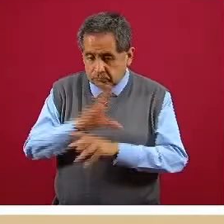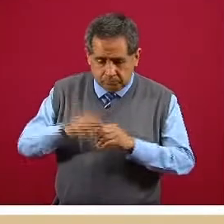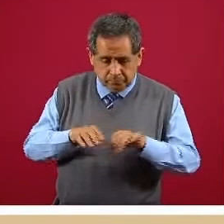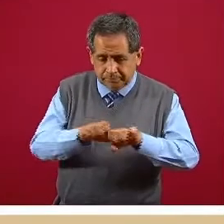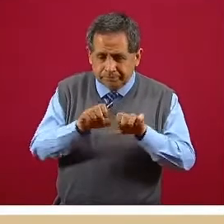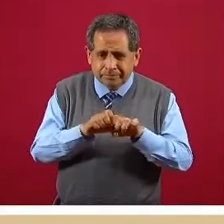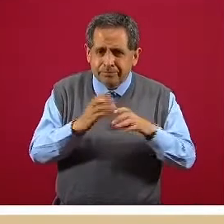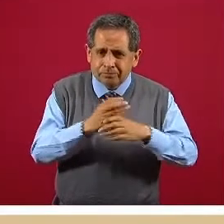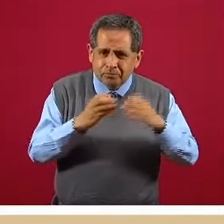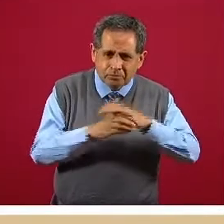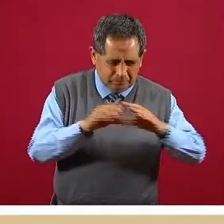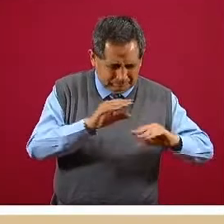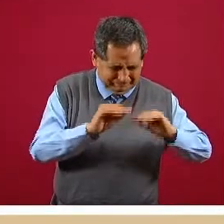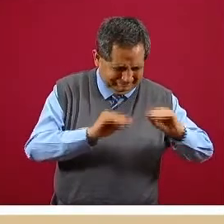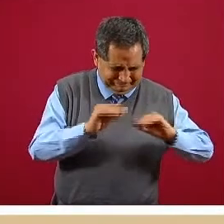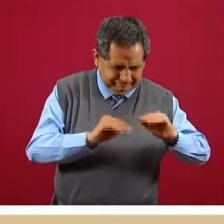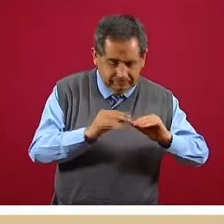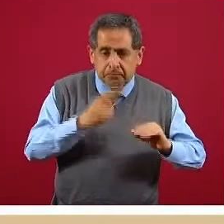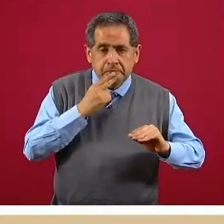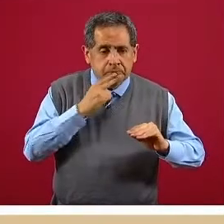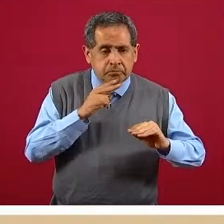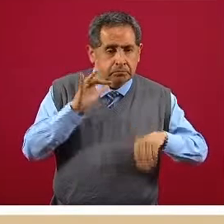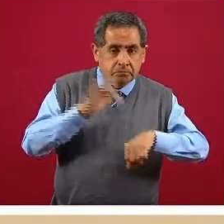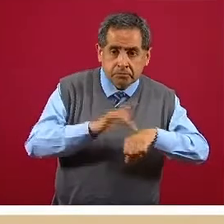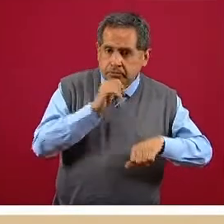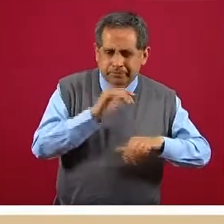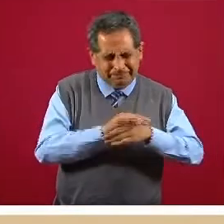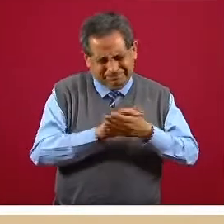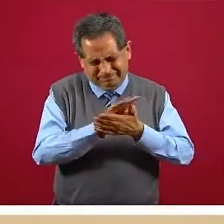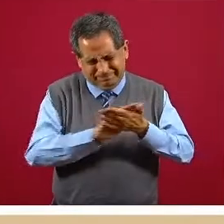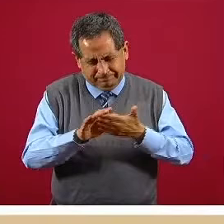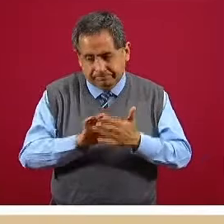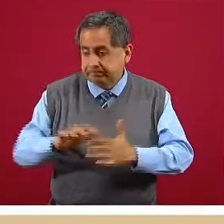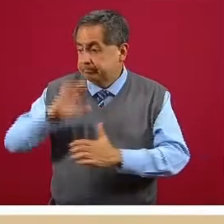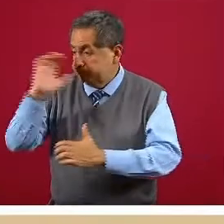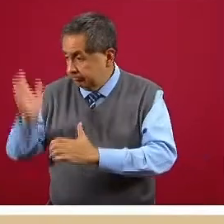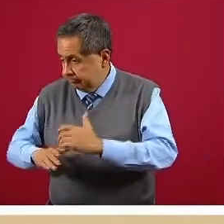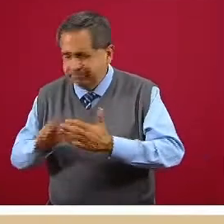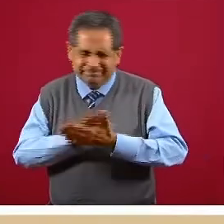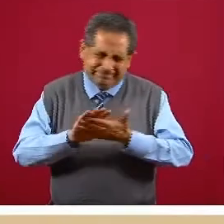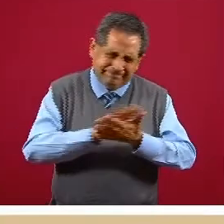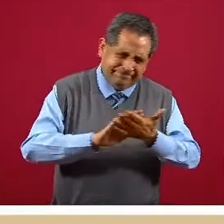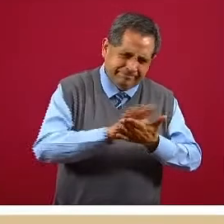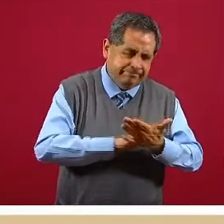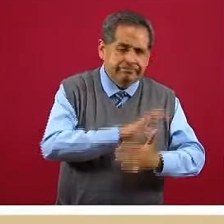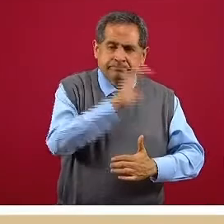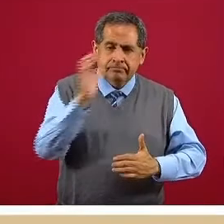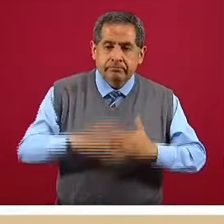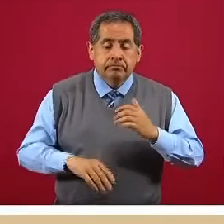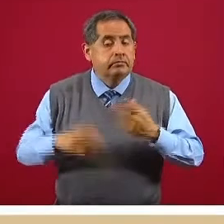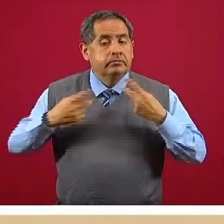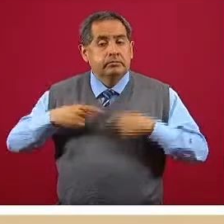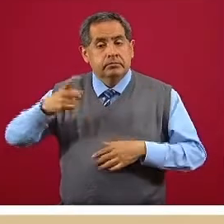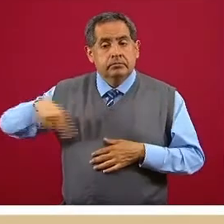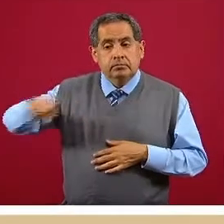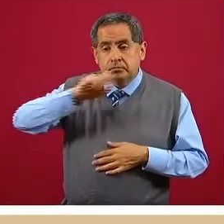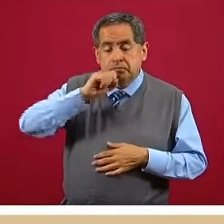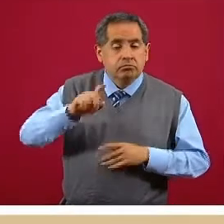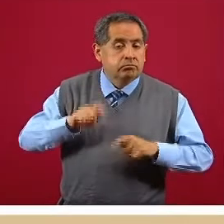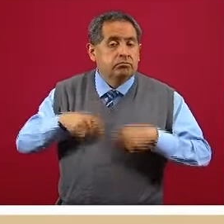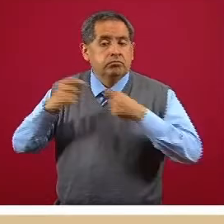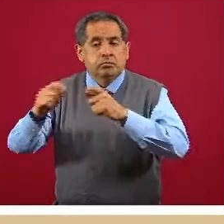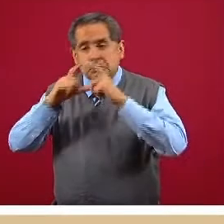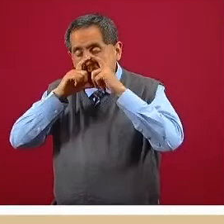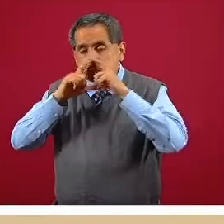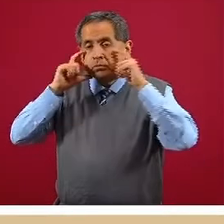el equipo previo a utilizarlo y después de cada encuesta. A los participantes en la encuesta se les entrega